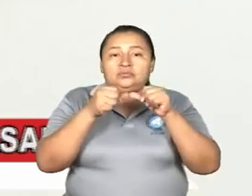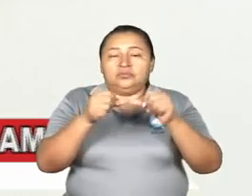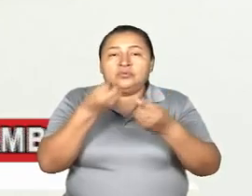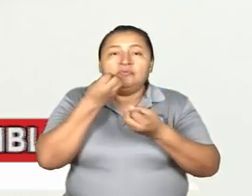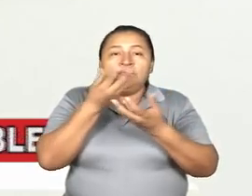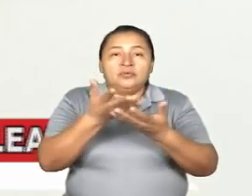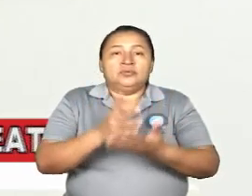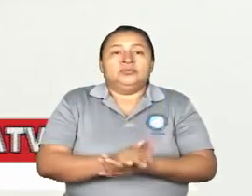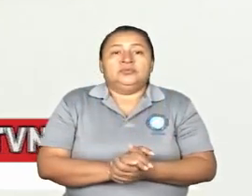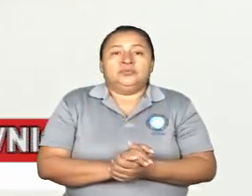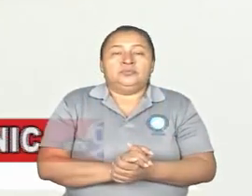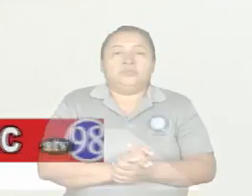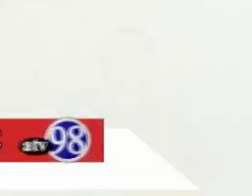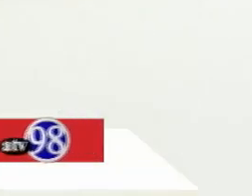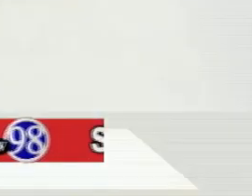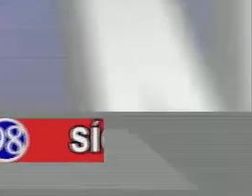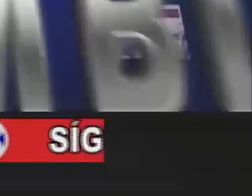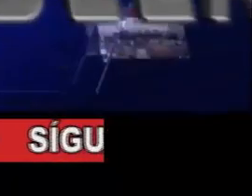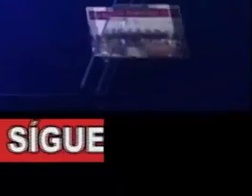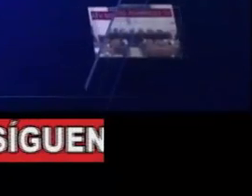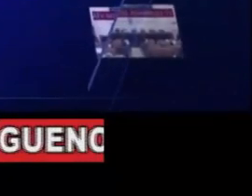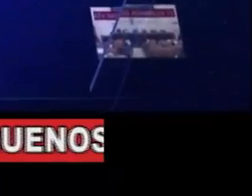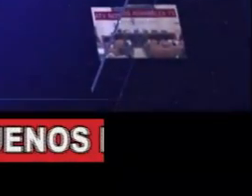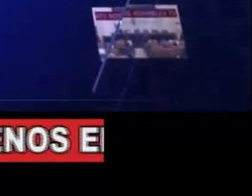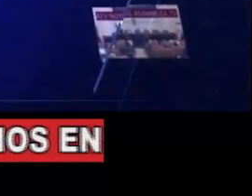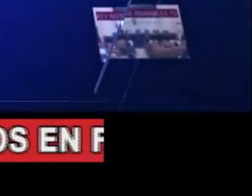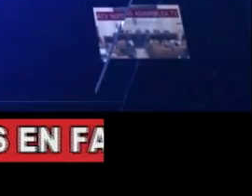más detalles. Veamos.